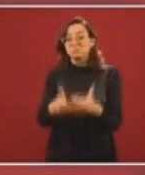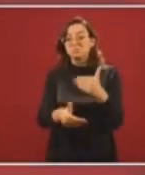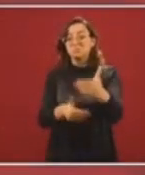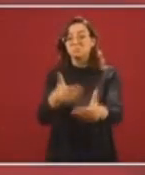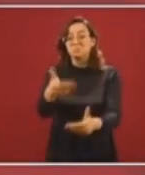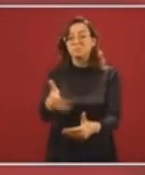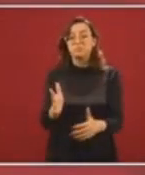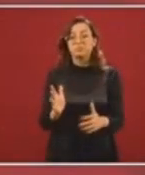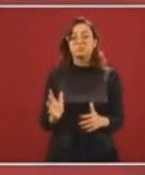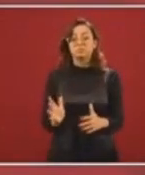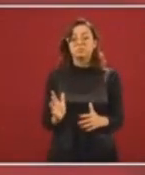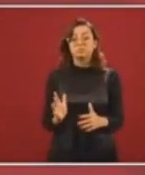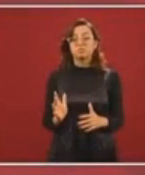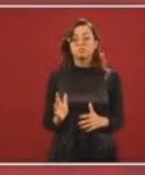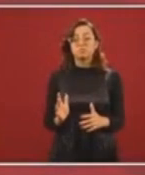vengo aquí,